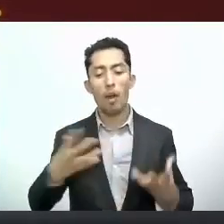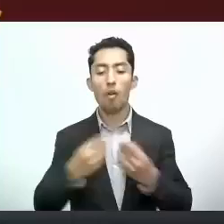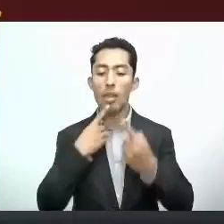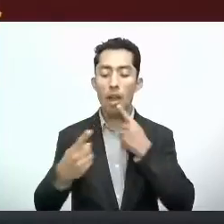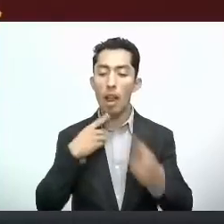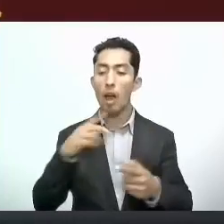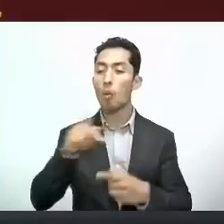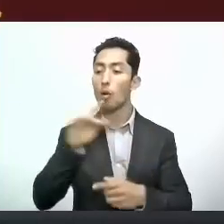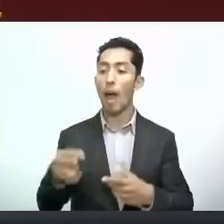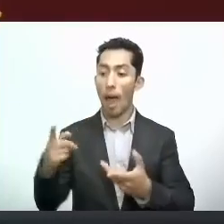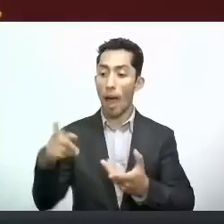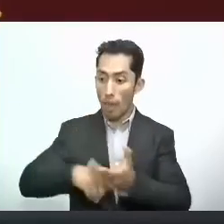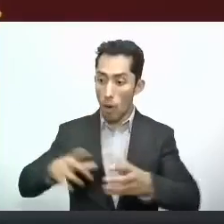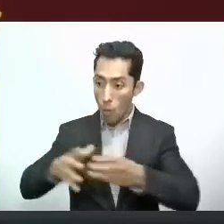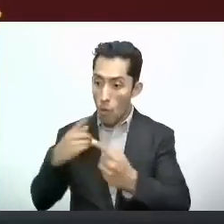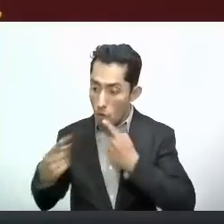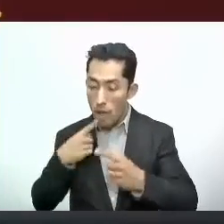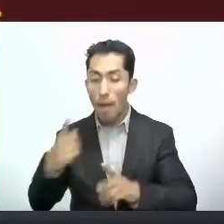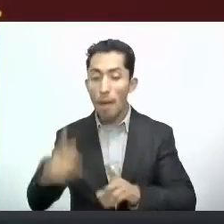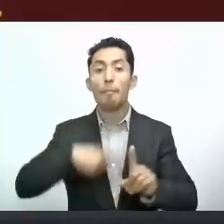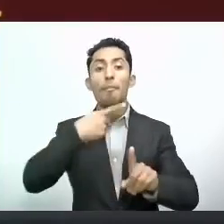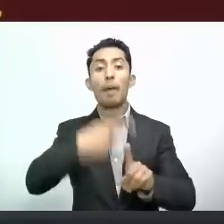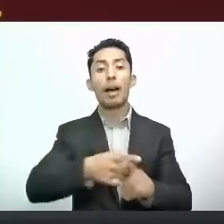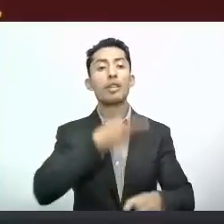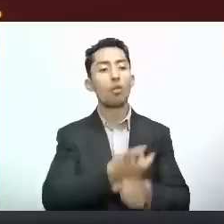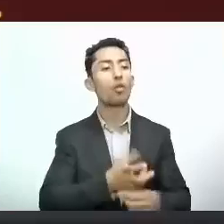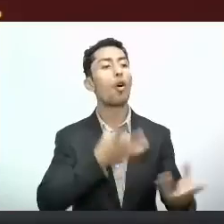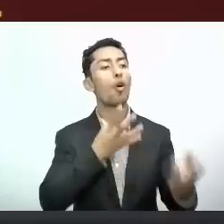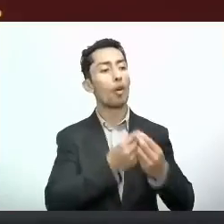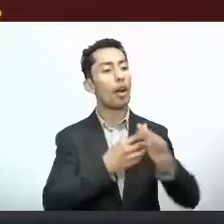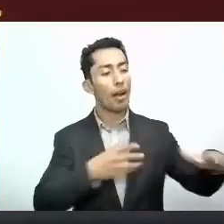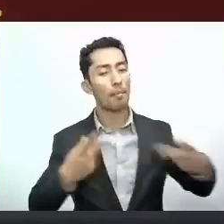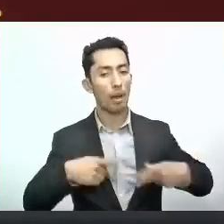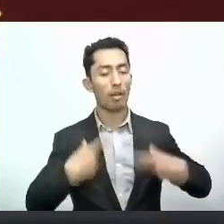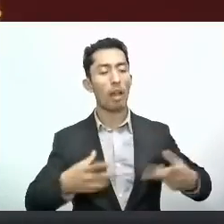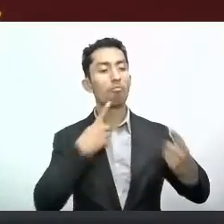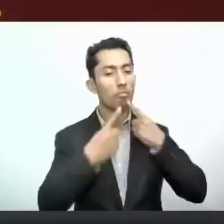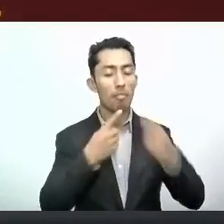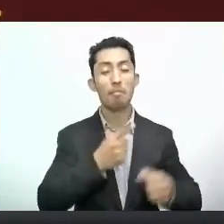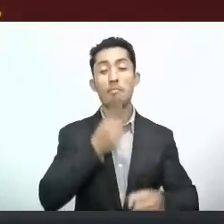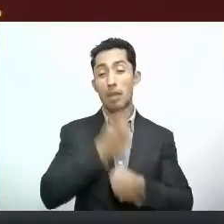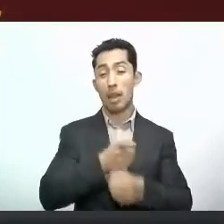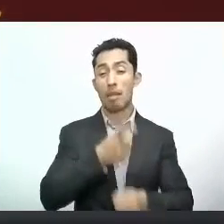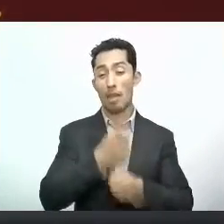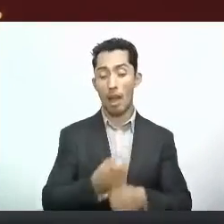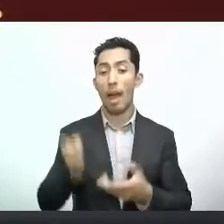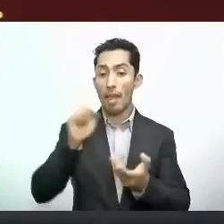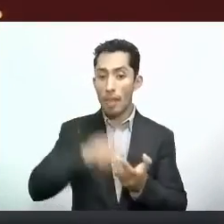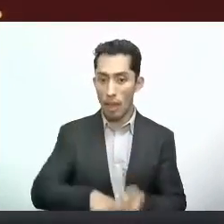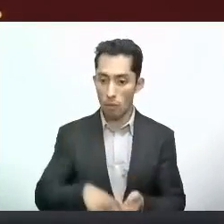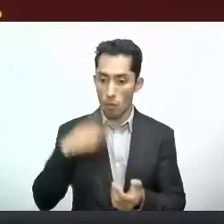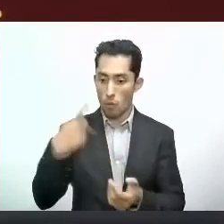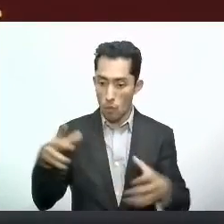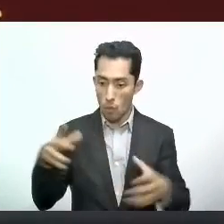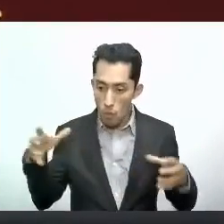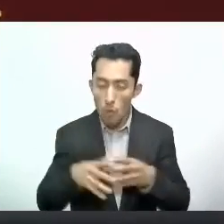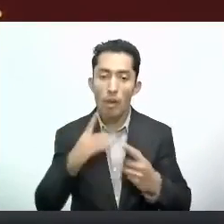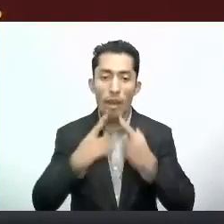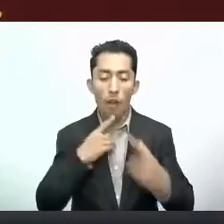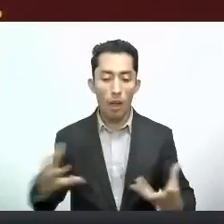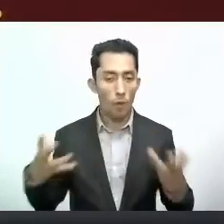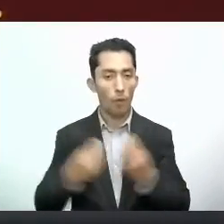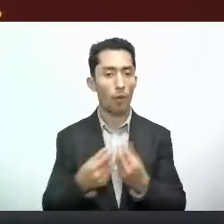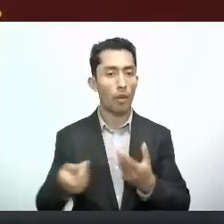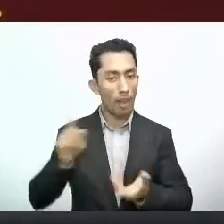y luego con la ciudadanía. Pero me parece que en un primer momento tendría que ser desde este lugar, ¿no?